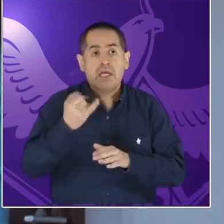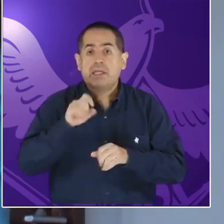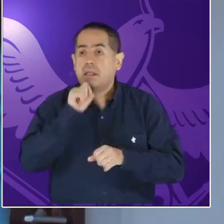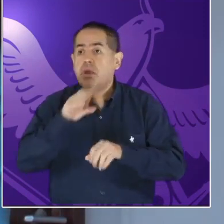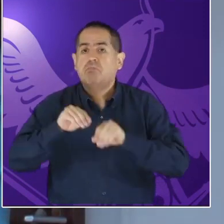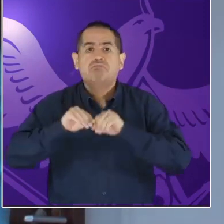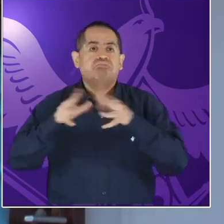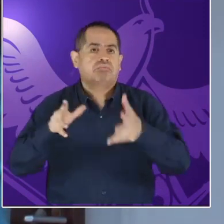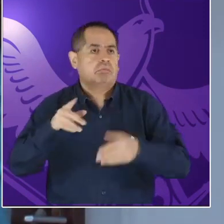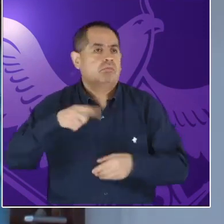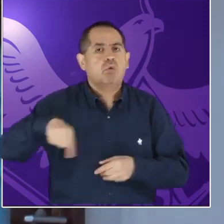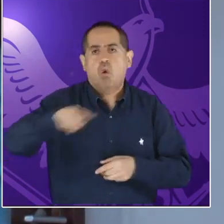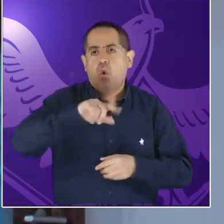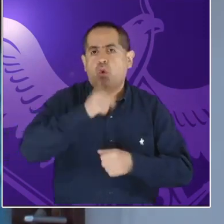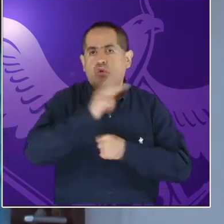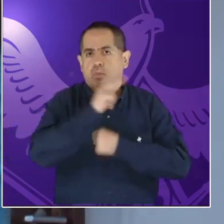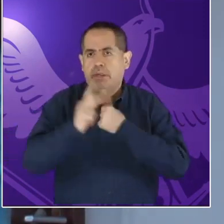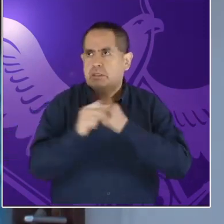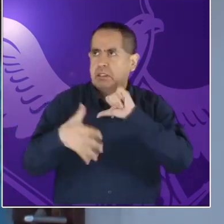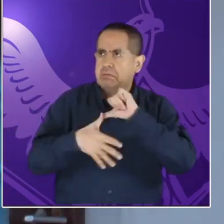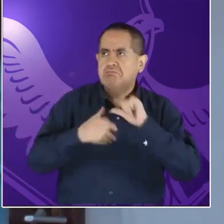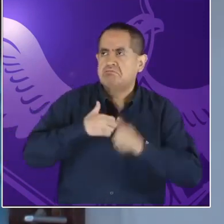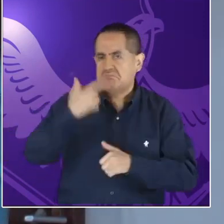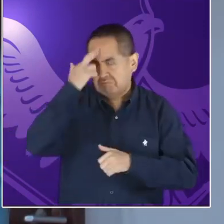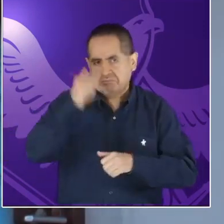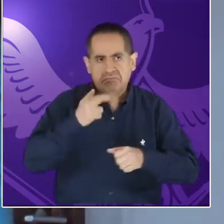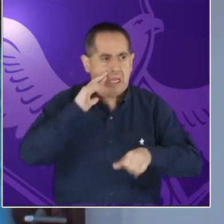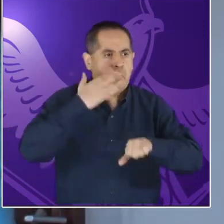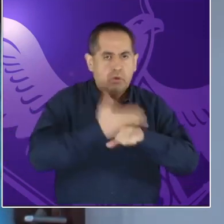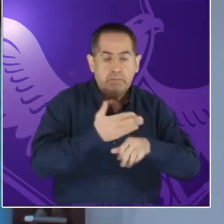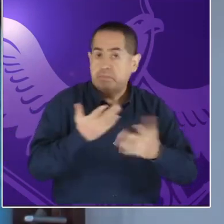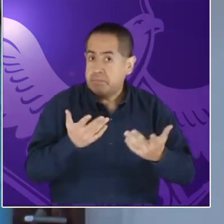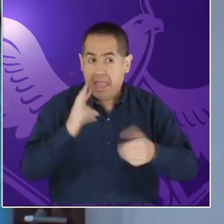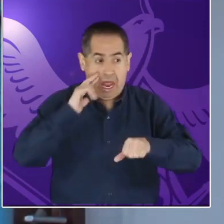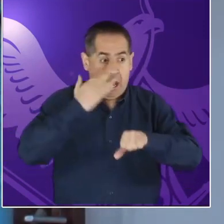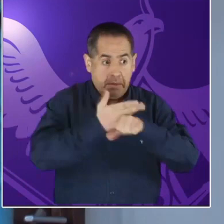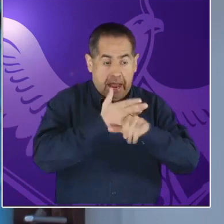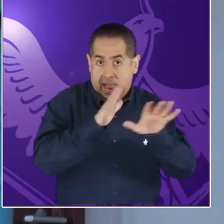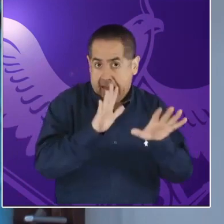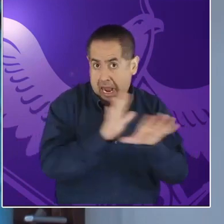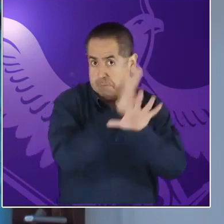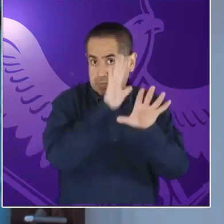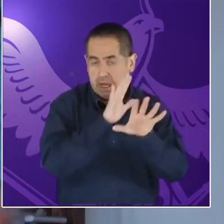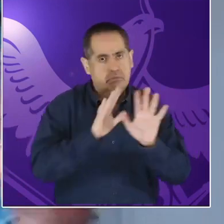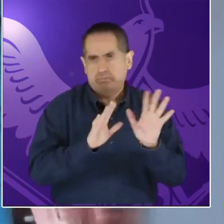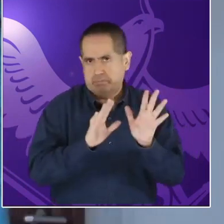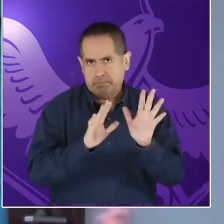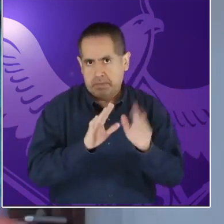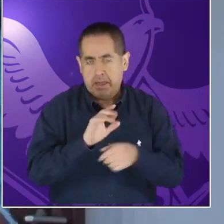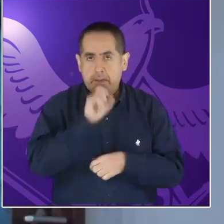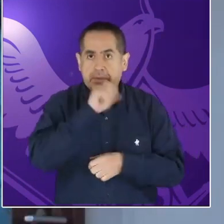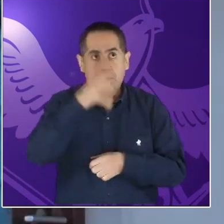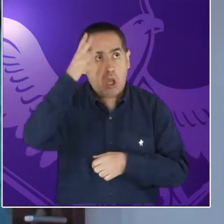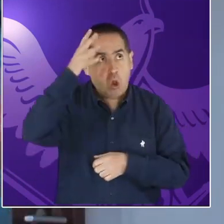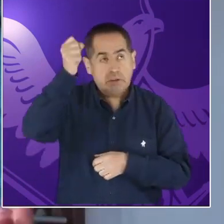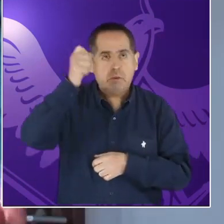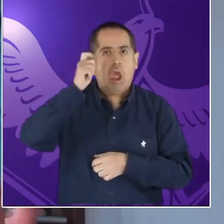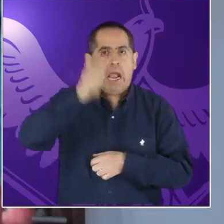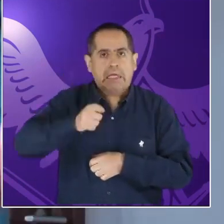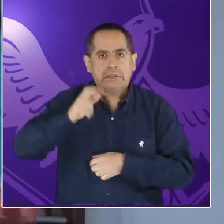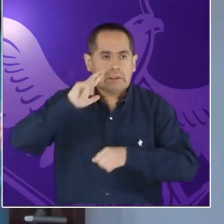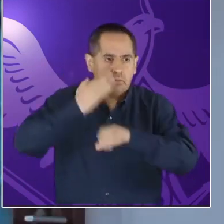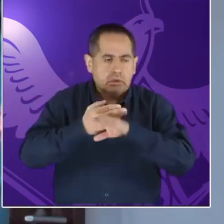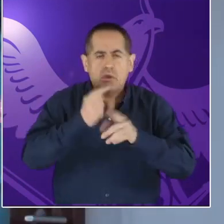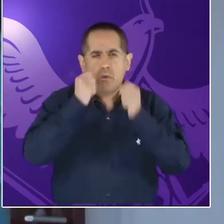a tener gran recepción en países latinoamericanos. Yo no diría que la responsabilidad parental varía, ¿no?, en su